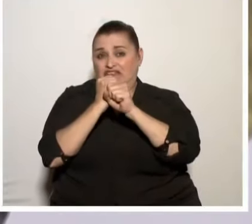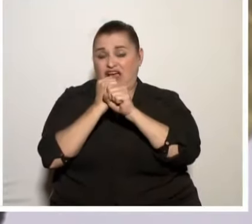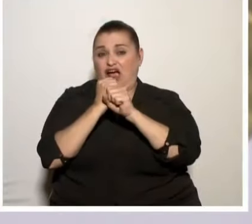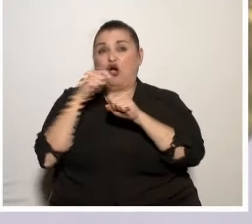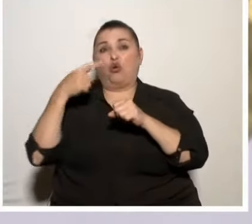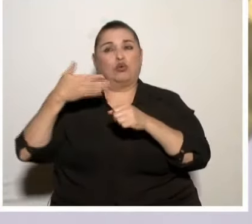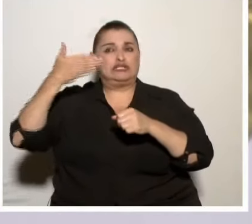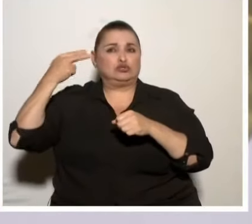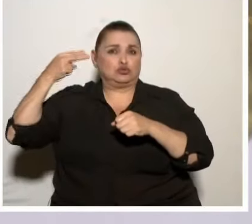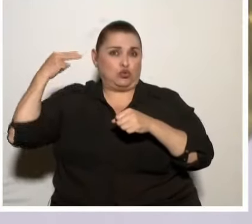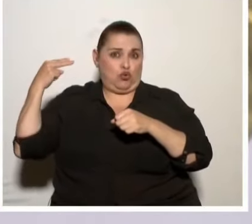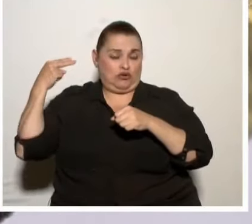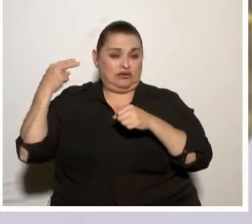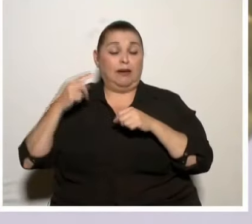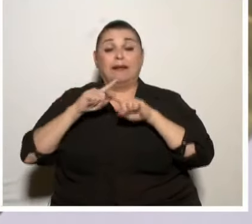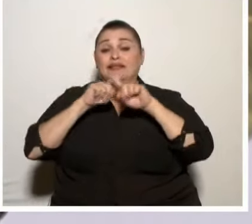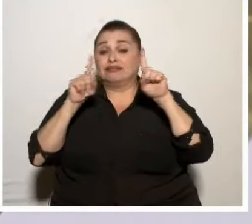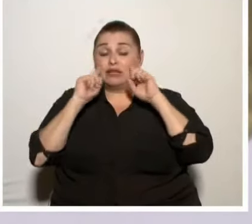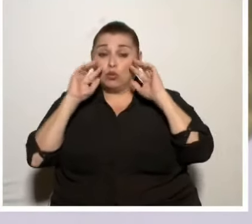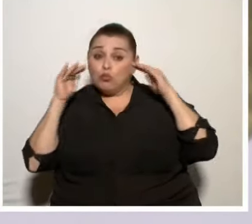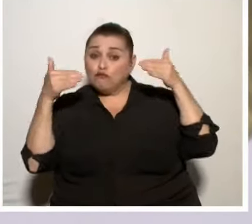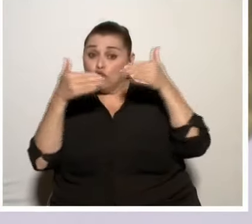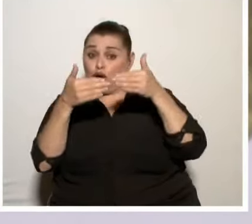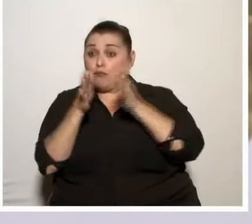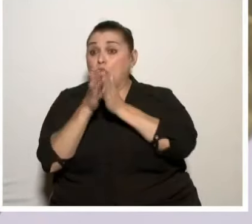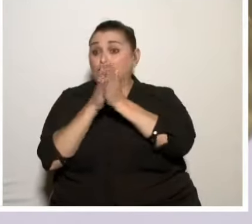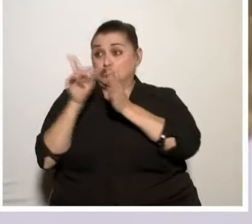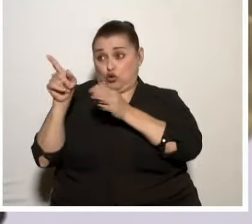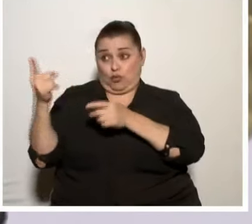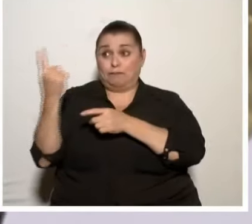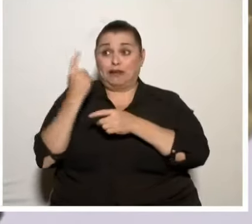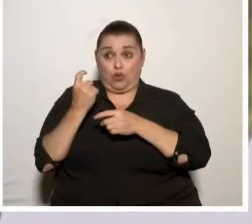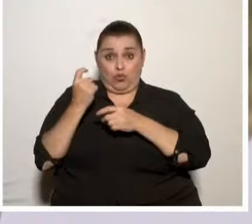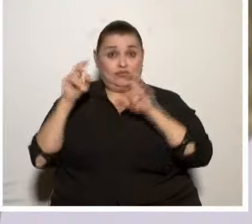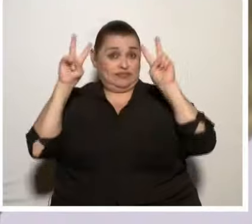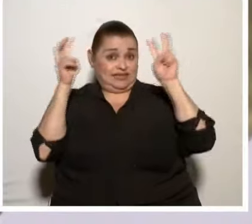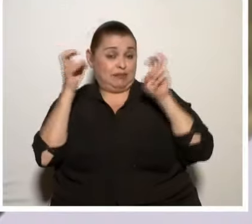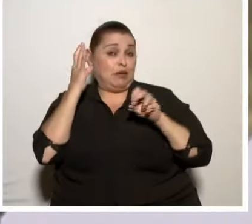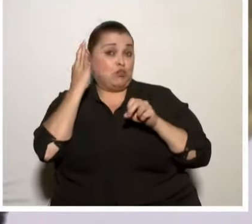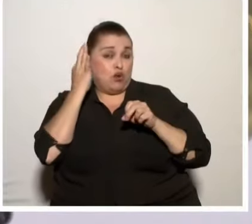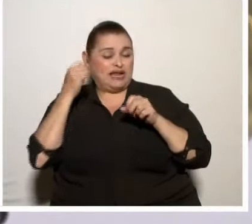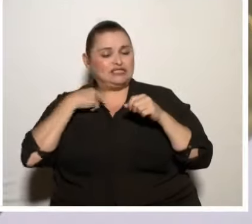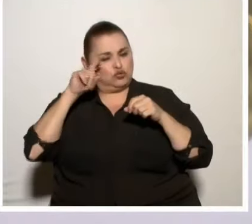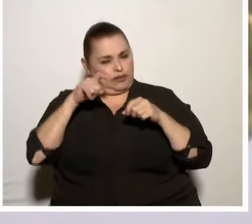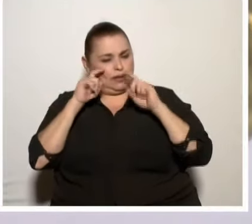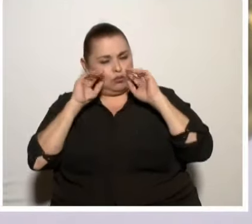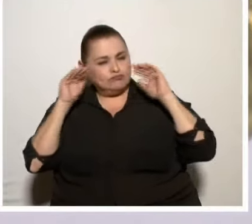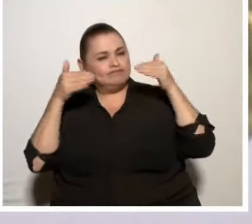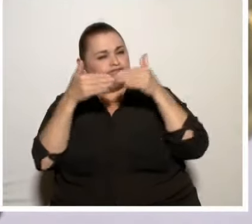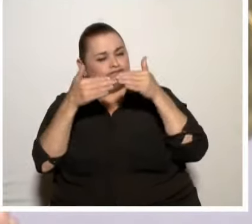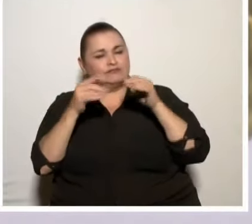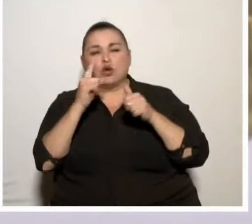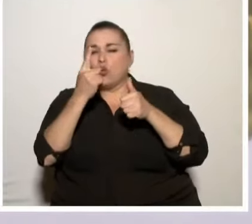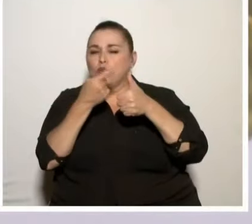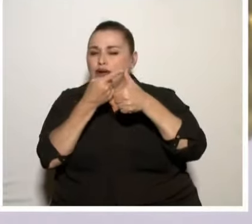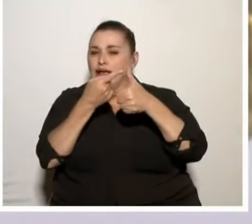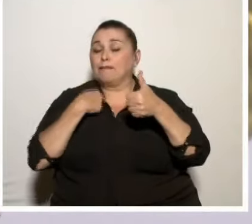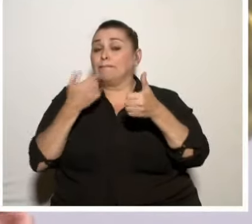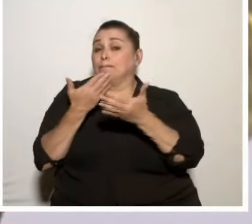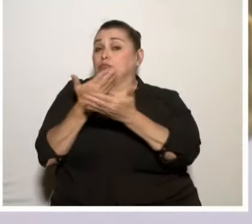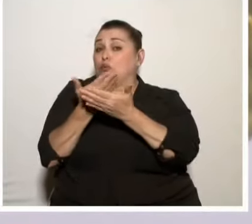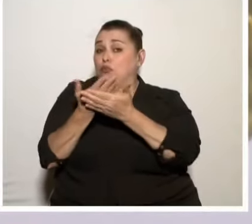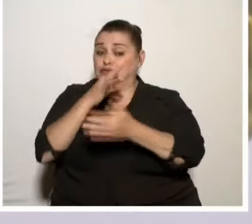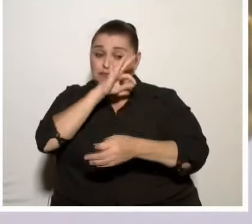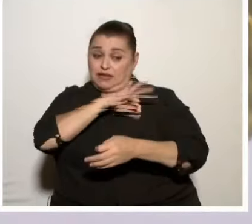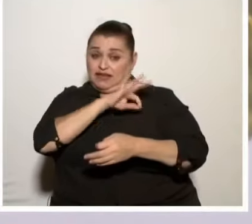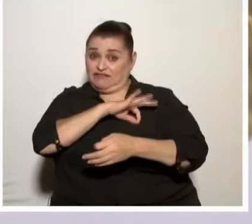además debo enfocarme, aprovechando que él hace la pregunta en el tema de las mujeres, debo enfocarme en una de nuestras propuestas que